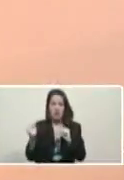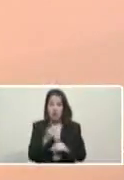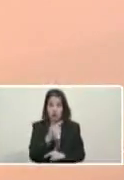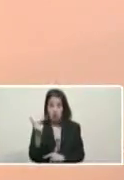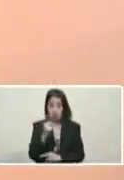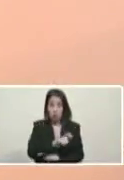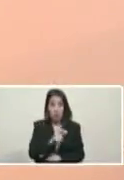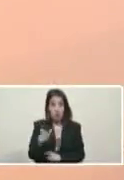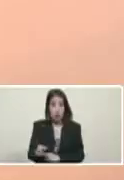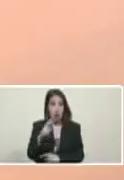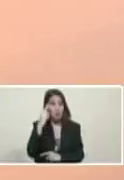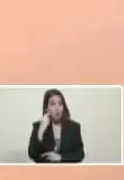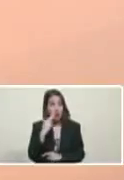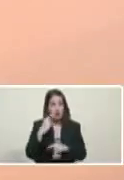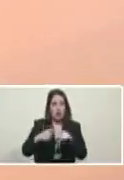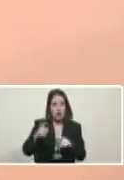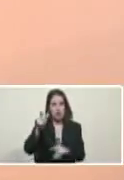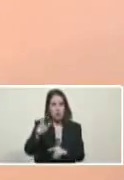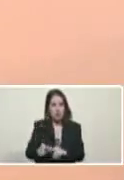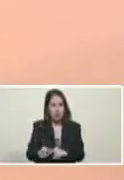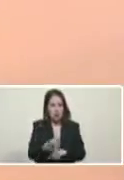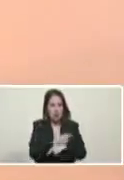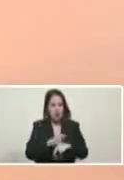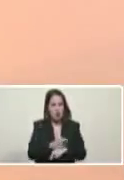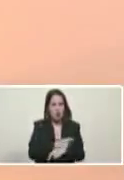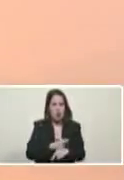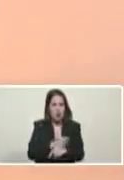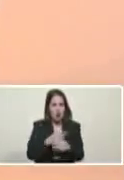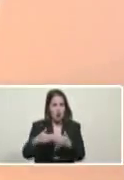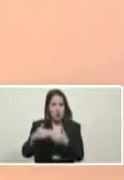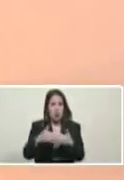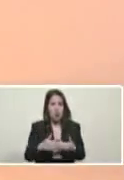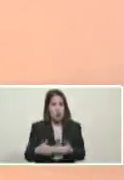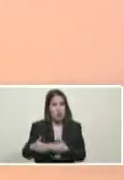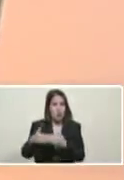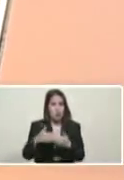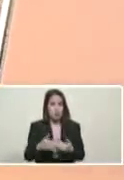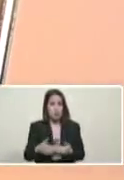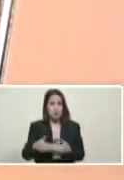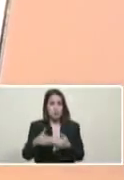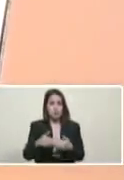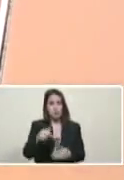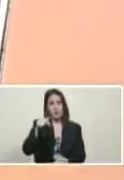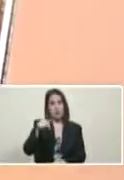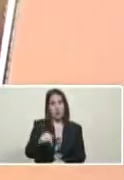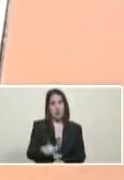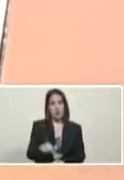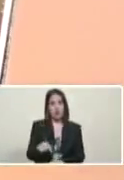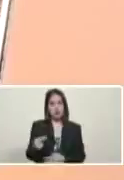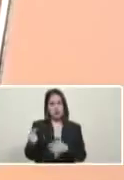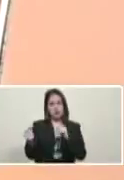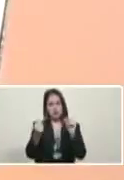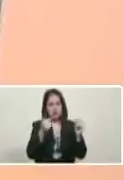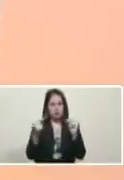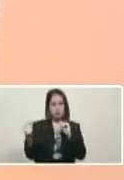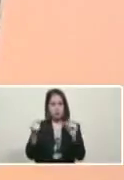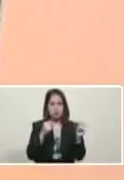el representante del gobierno de los Estados Unidos. Aquí se dibuja la